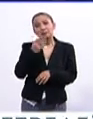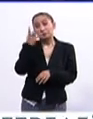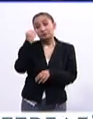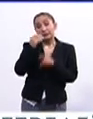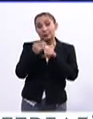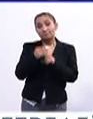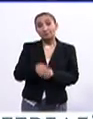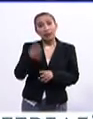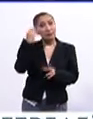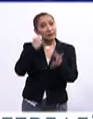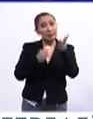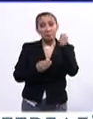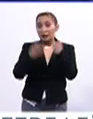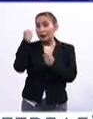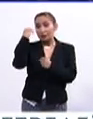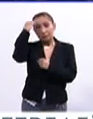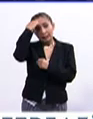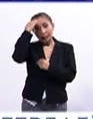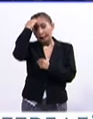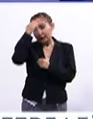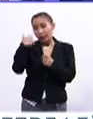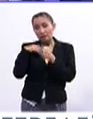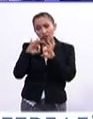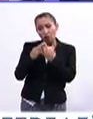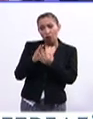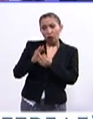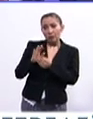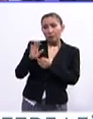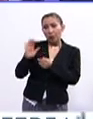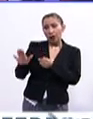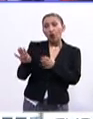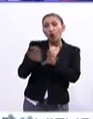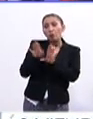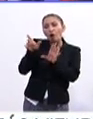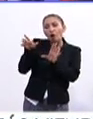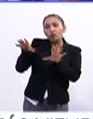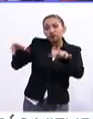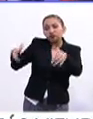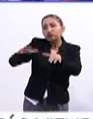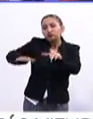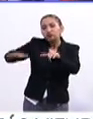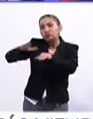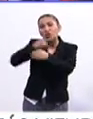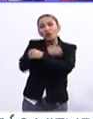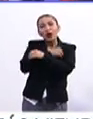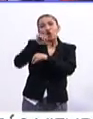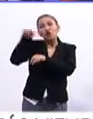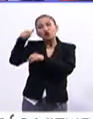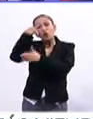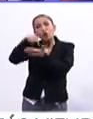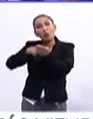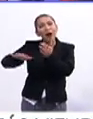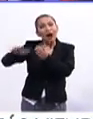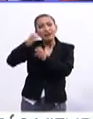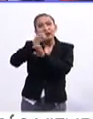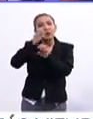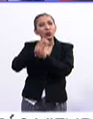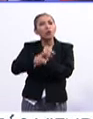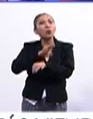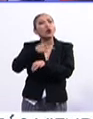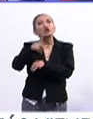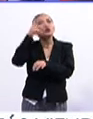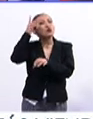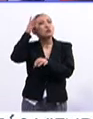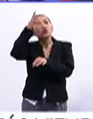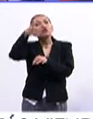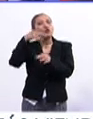Claro, aprender esas experiencias, las formas de cómo se compone la educación en otros estados. ¿Cuáles son tus